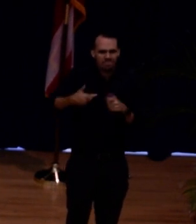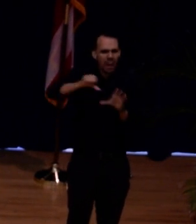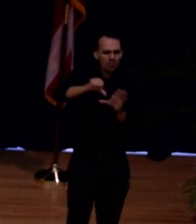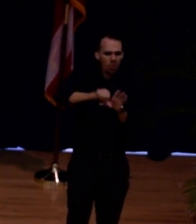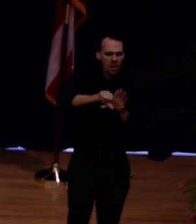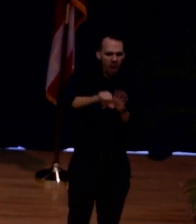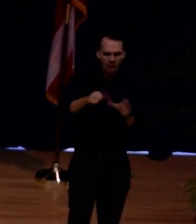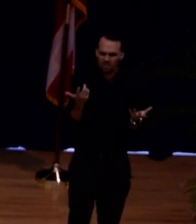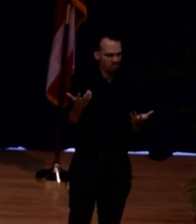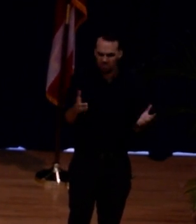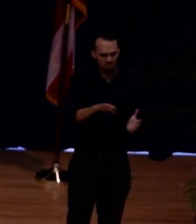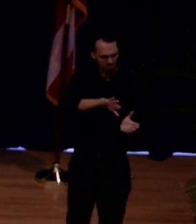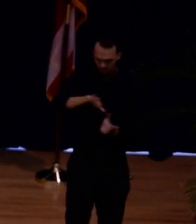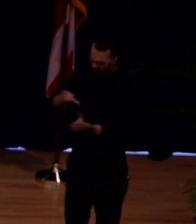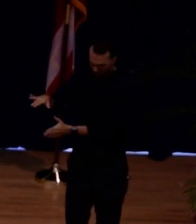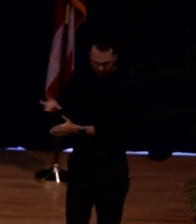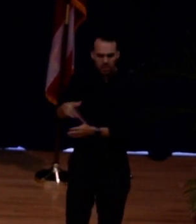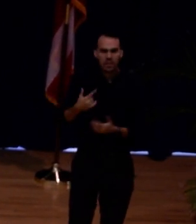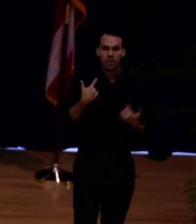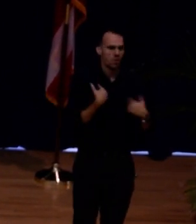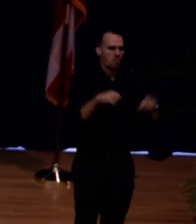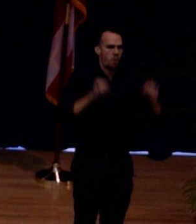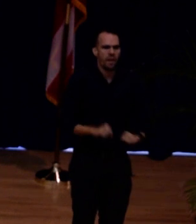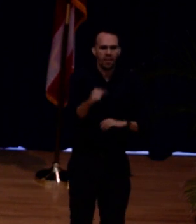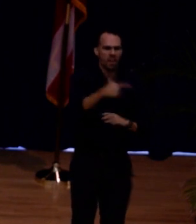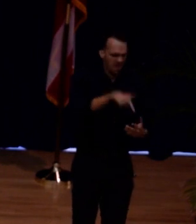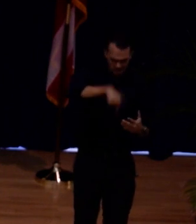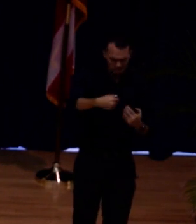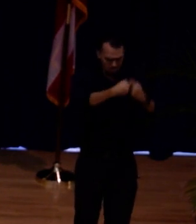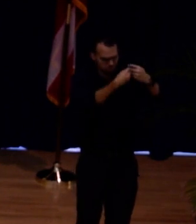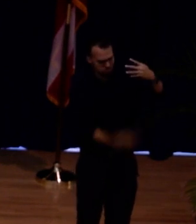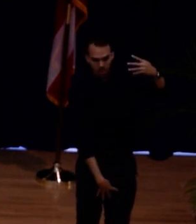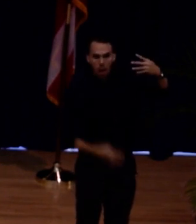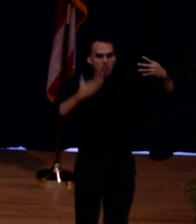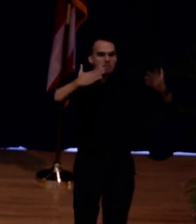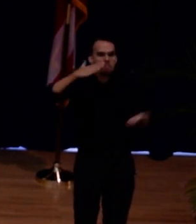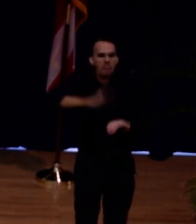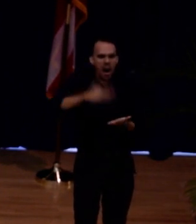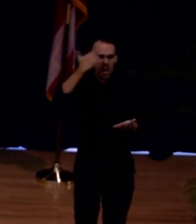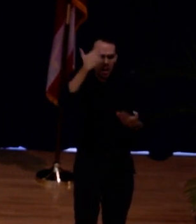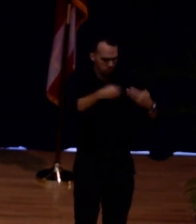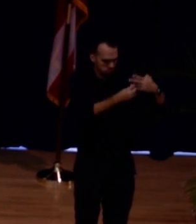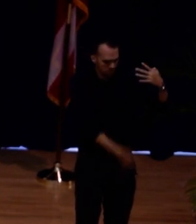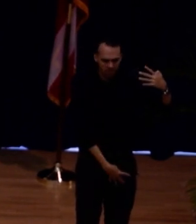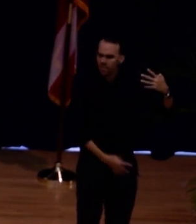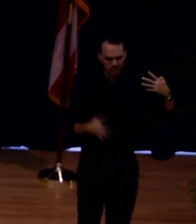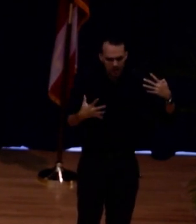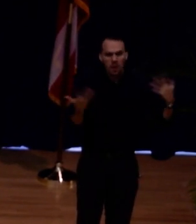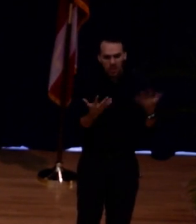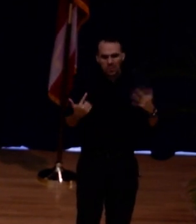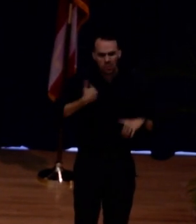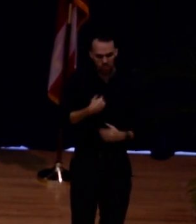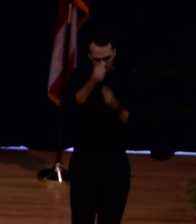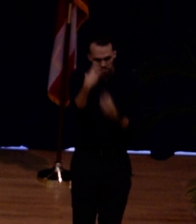fósiles, podemos hablar 5 conferencias de lo malo que son, ¿verdad? Pero una de las cosas que me gusta recalcar es que de